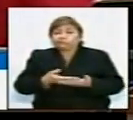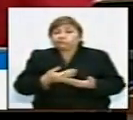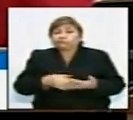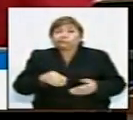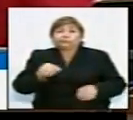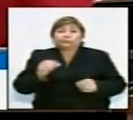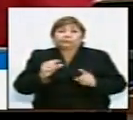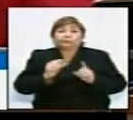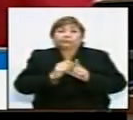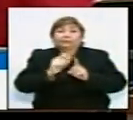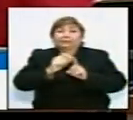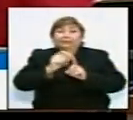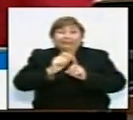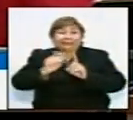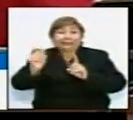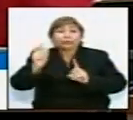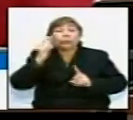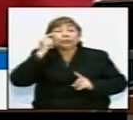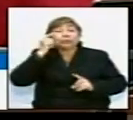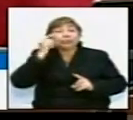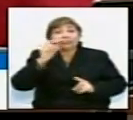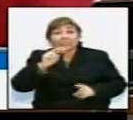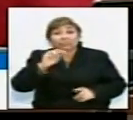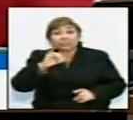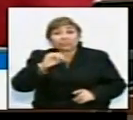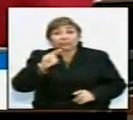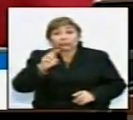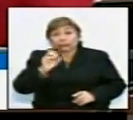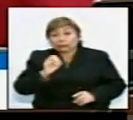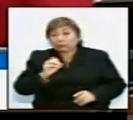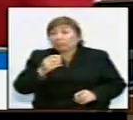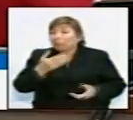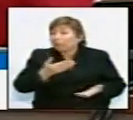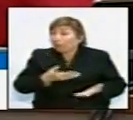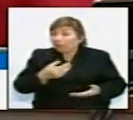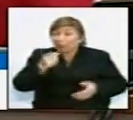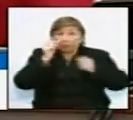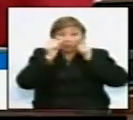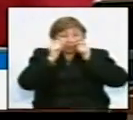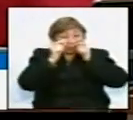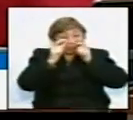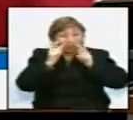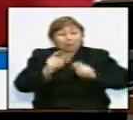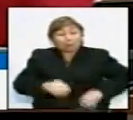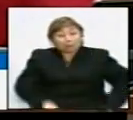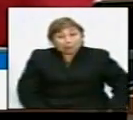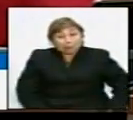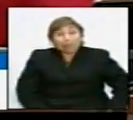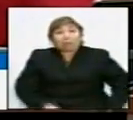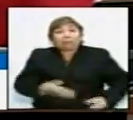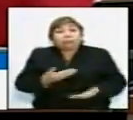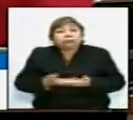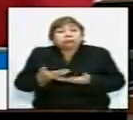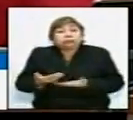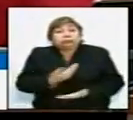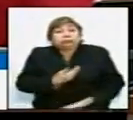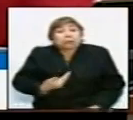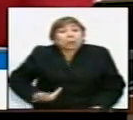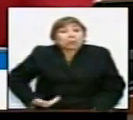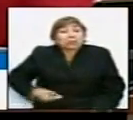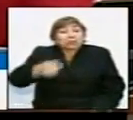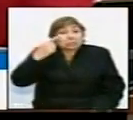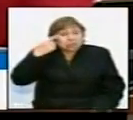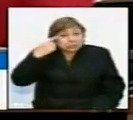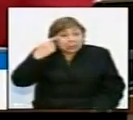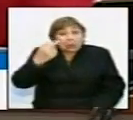quinoa en el mercado chino. Pero una cosa que nos sorprendió fue la disposición del gobierno chino